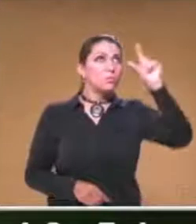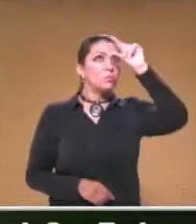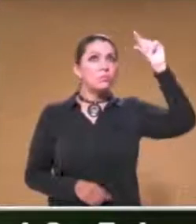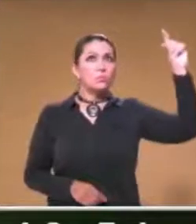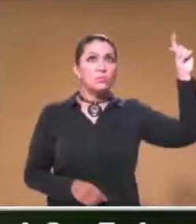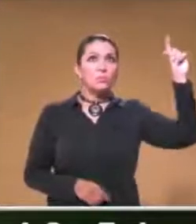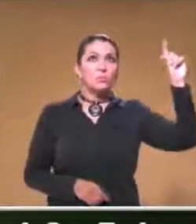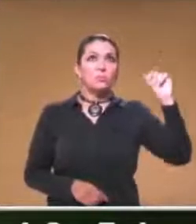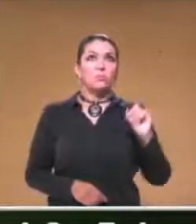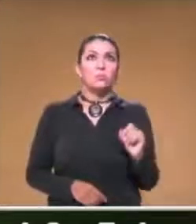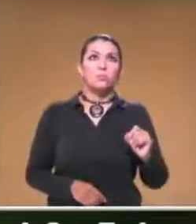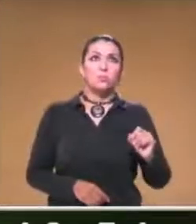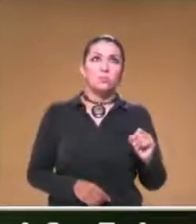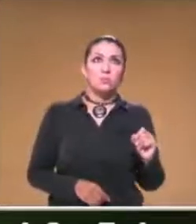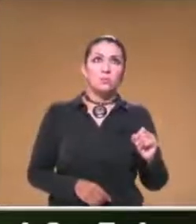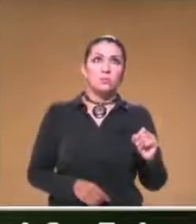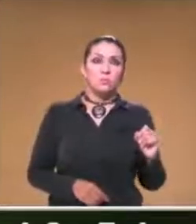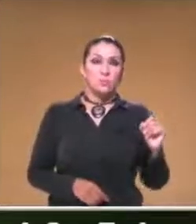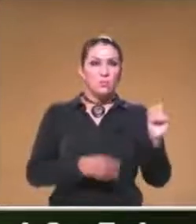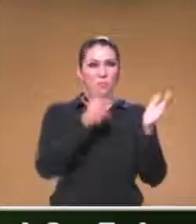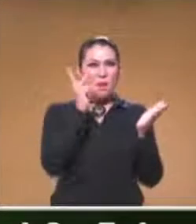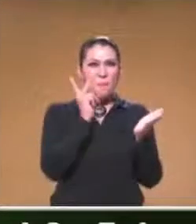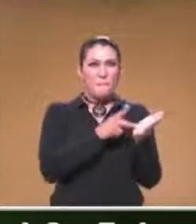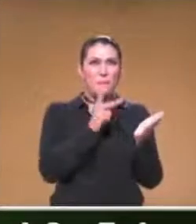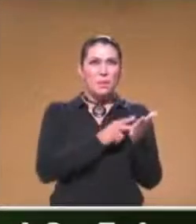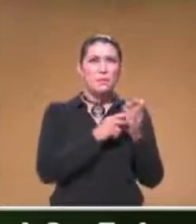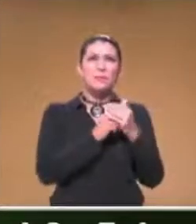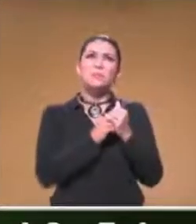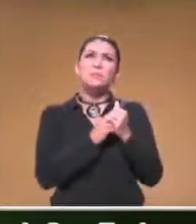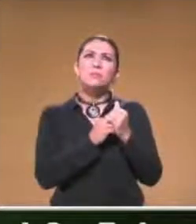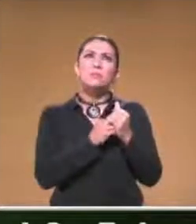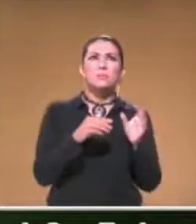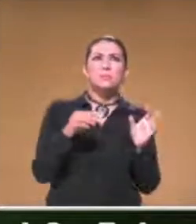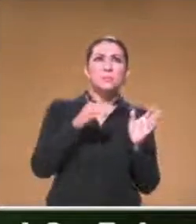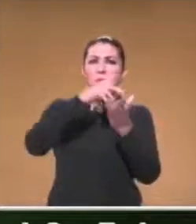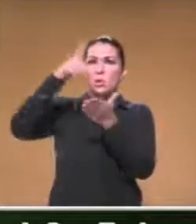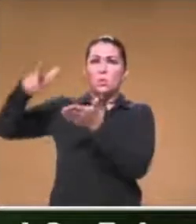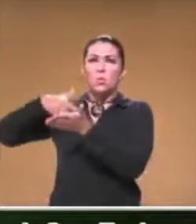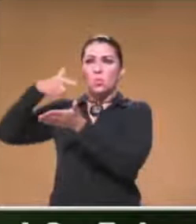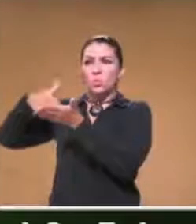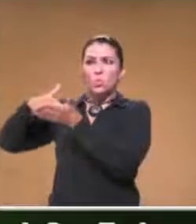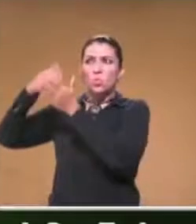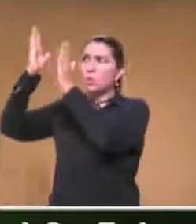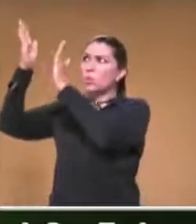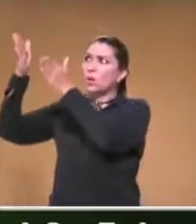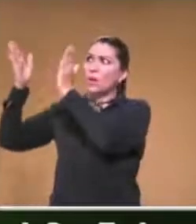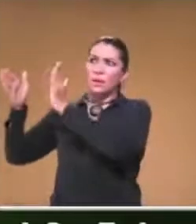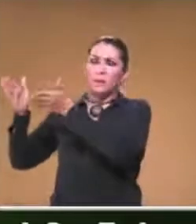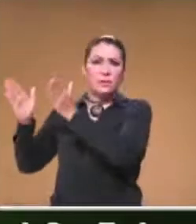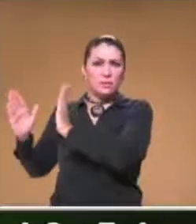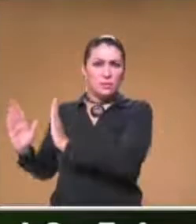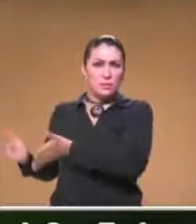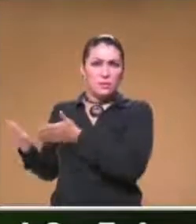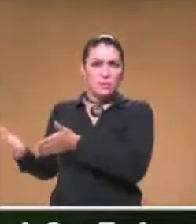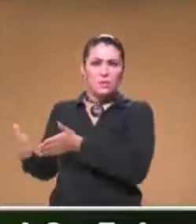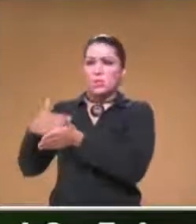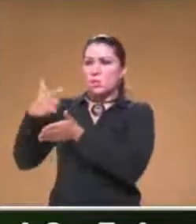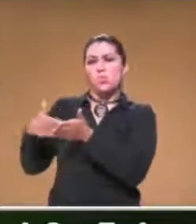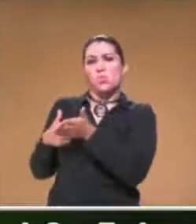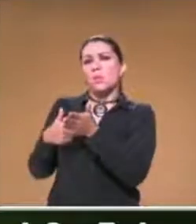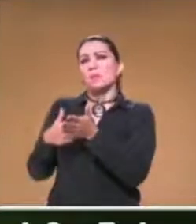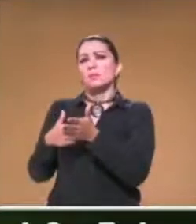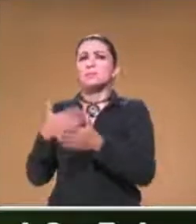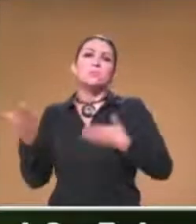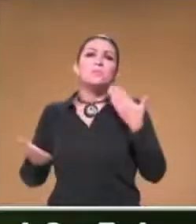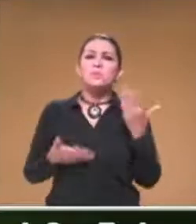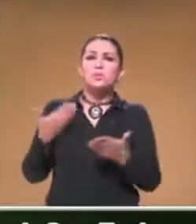plata, tenemos un espacio cultural, tenemos un espacio de esparcimiento,